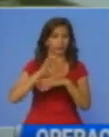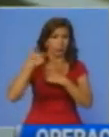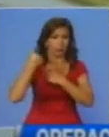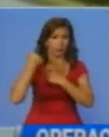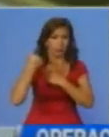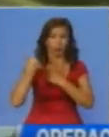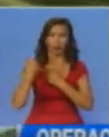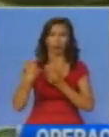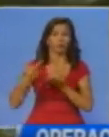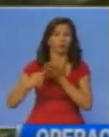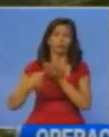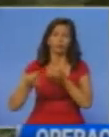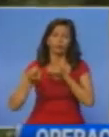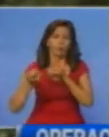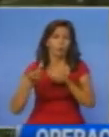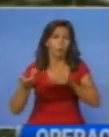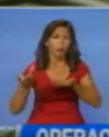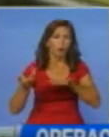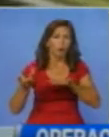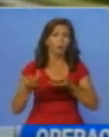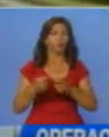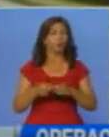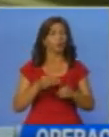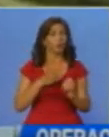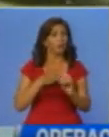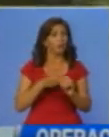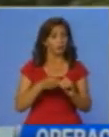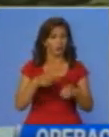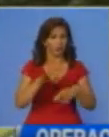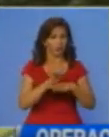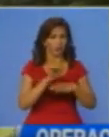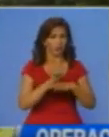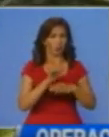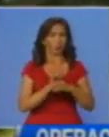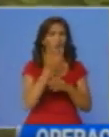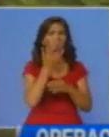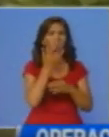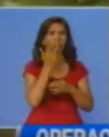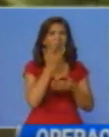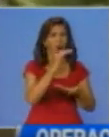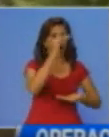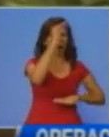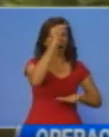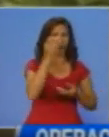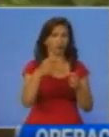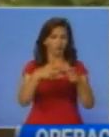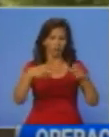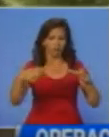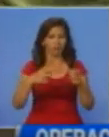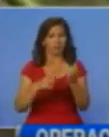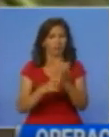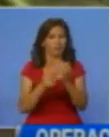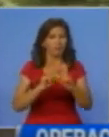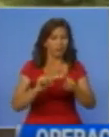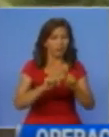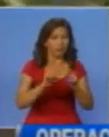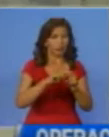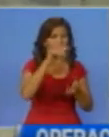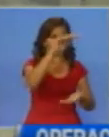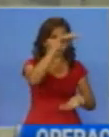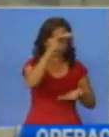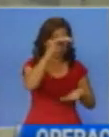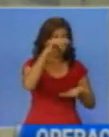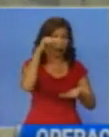el objetivo es que parte de la reserva de libre disponibilidad del país compuesta por oro e inversiones sea un instrumento de alta